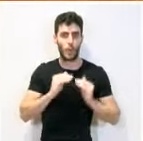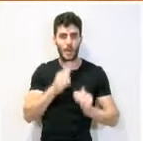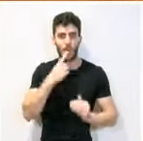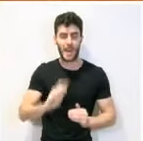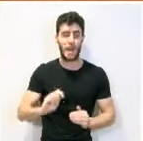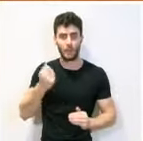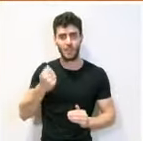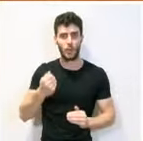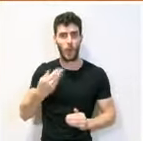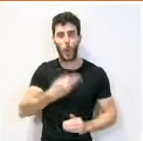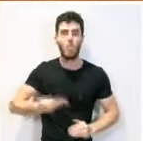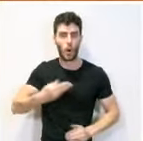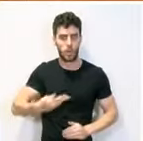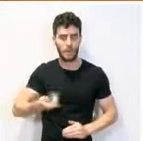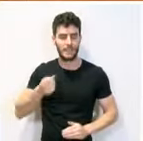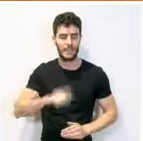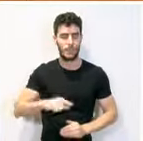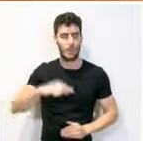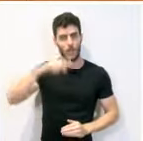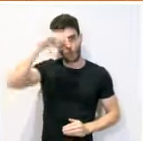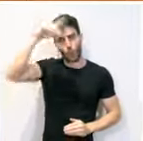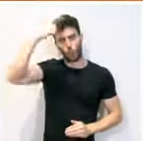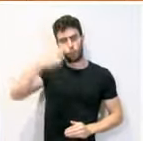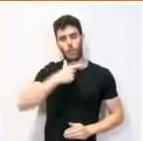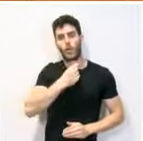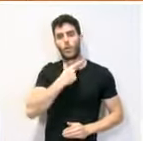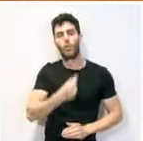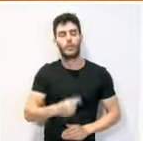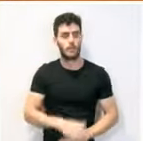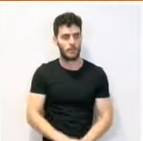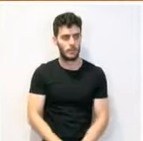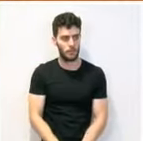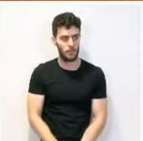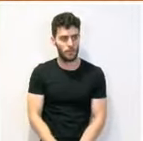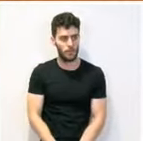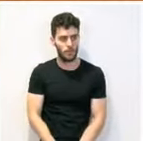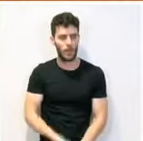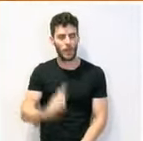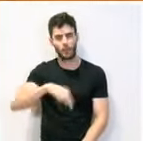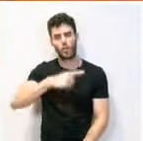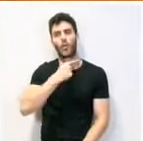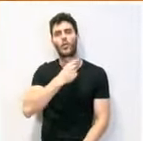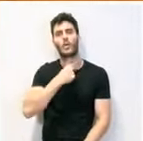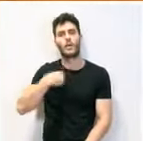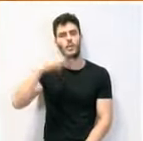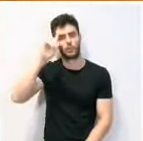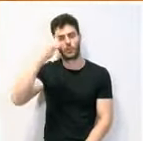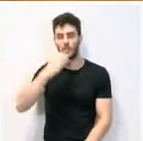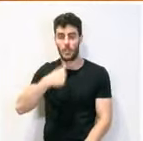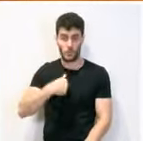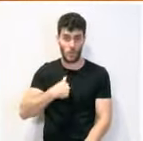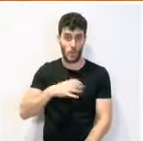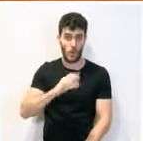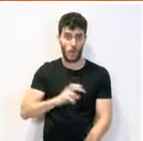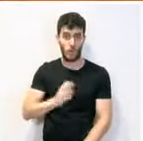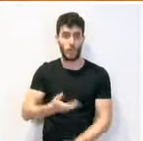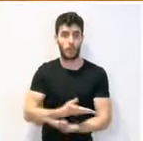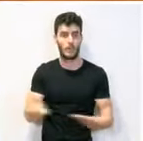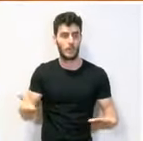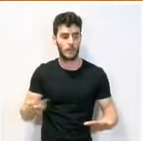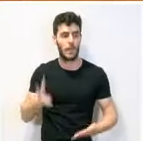lo de Wurz y los culturetas. Nos gustaba a los culturetas, no sé si se refería a mí o a cualquier otro, eso vino